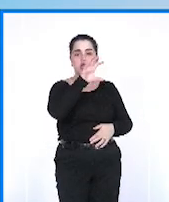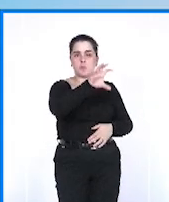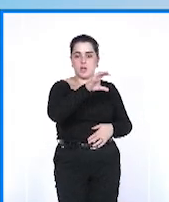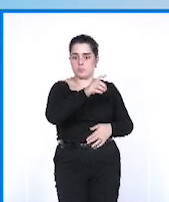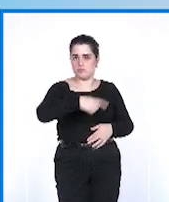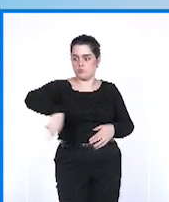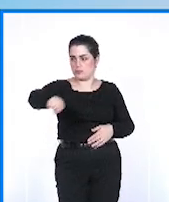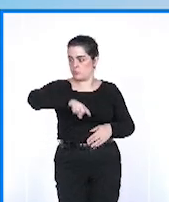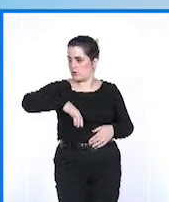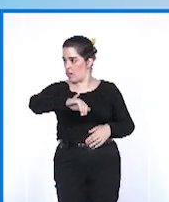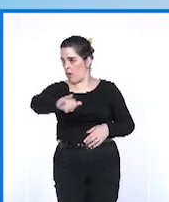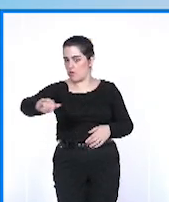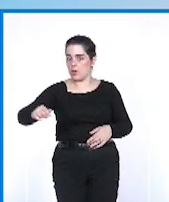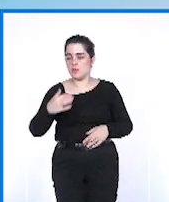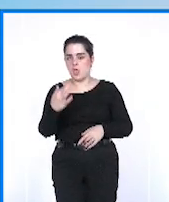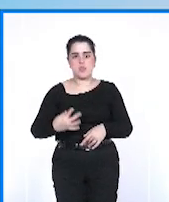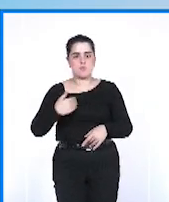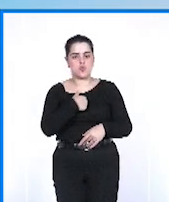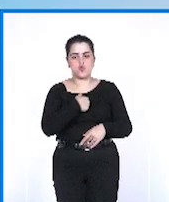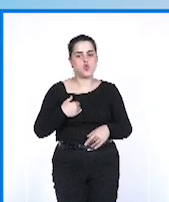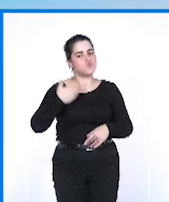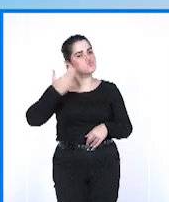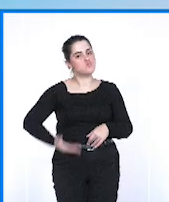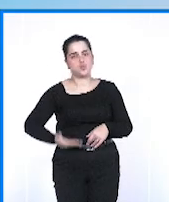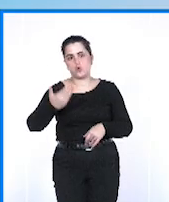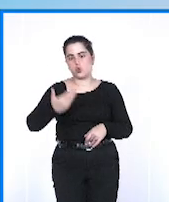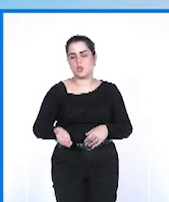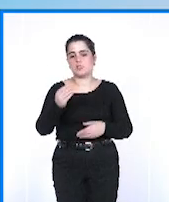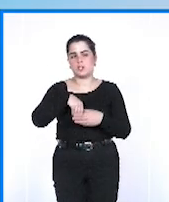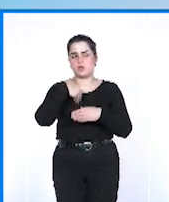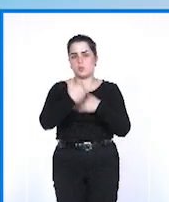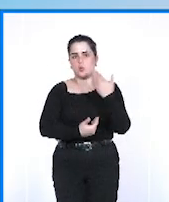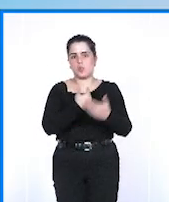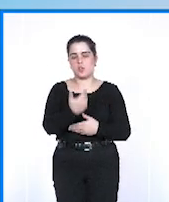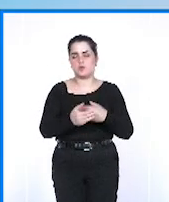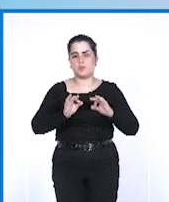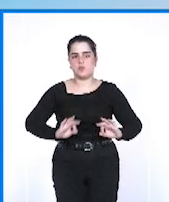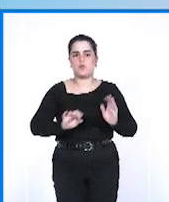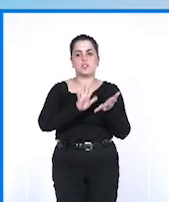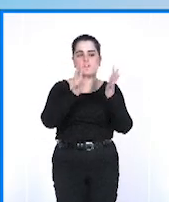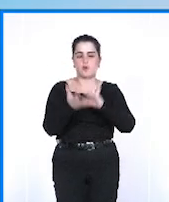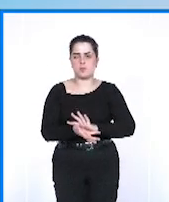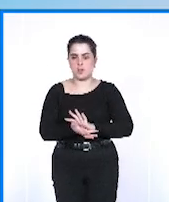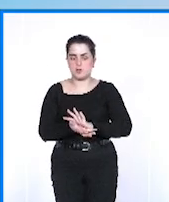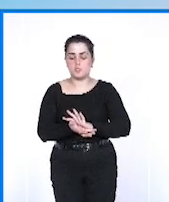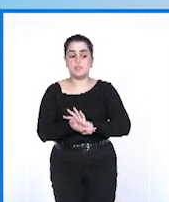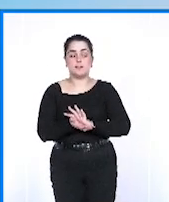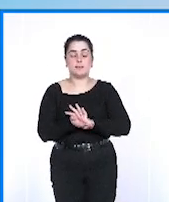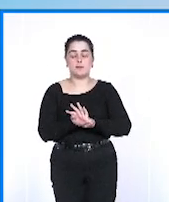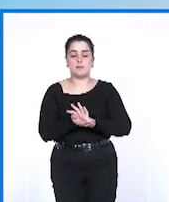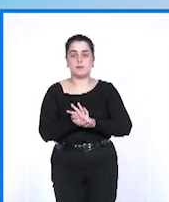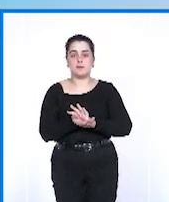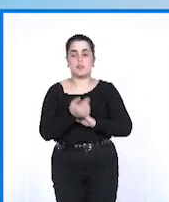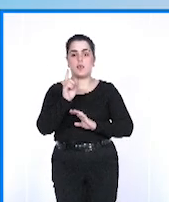hecho estáis muchas no y y tenéis un papel crucial en en ese proceso transformador e